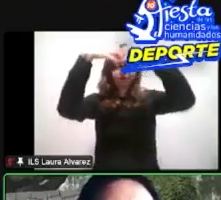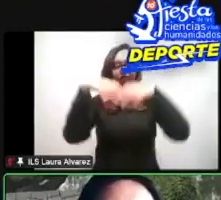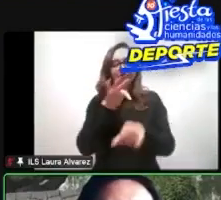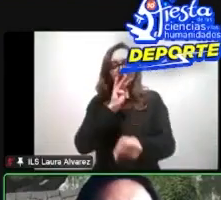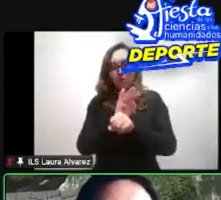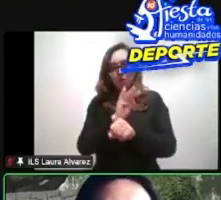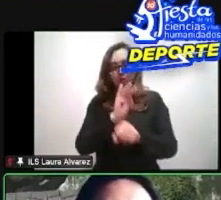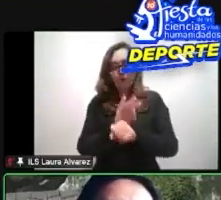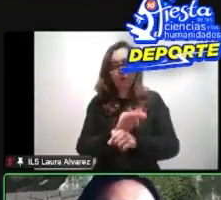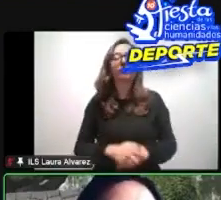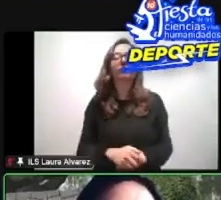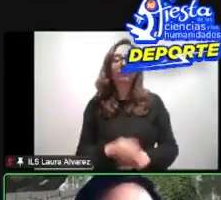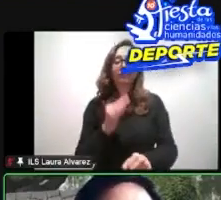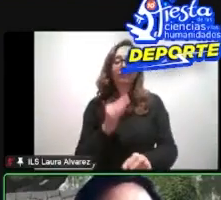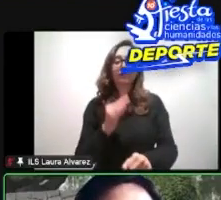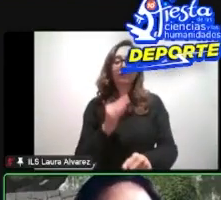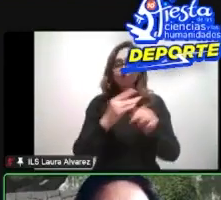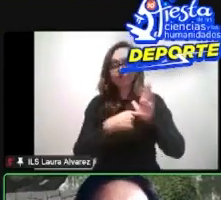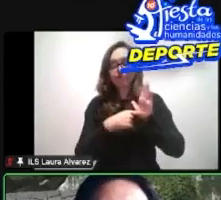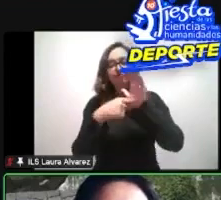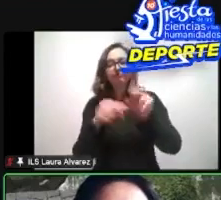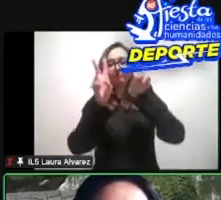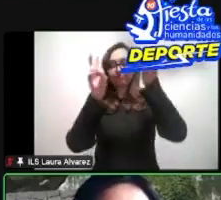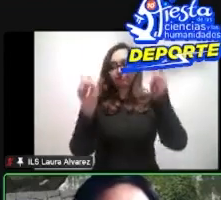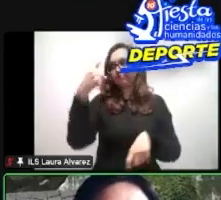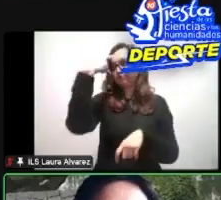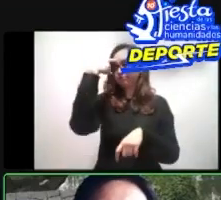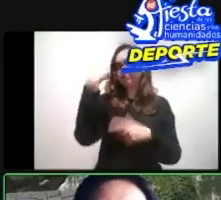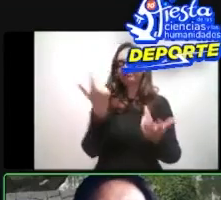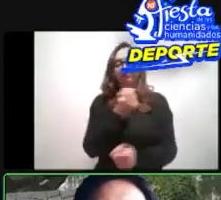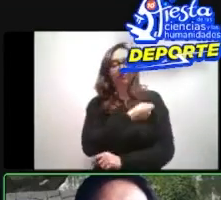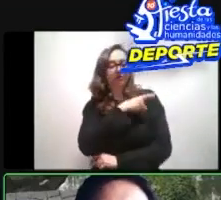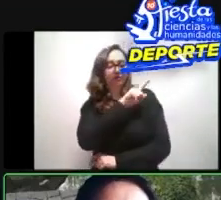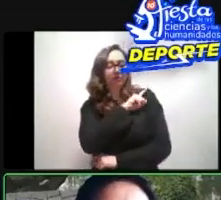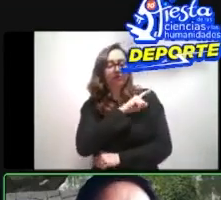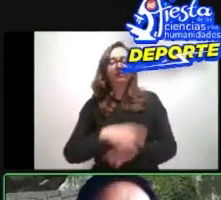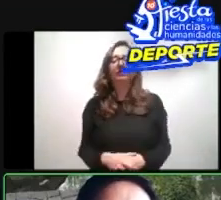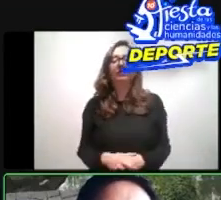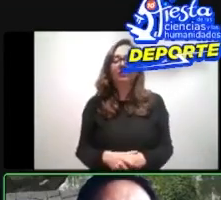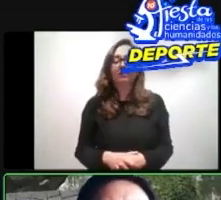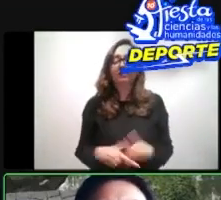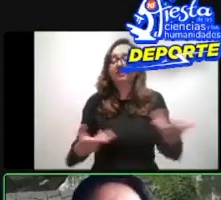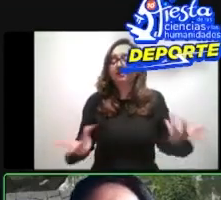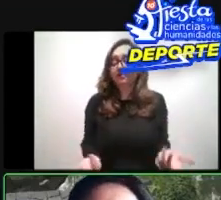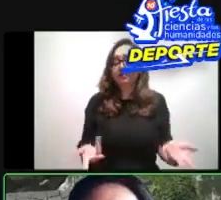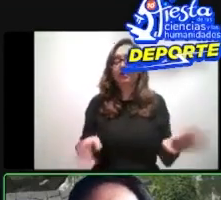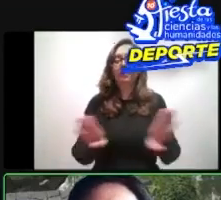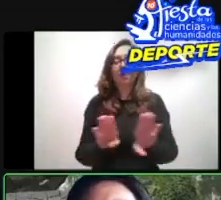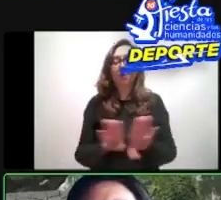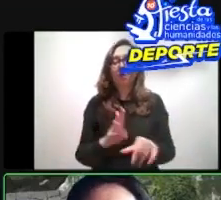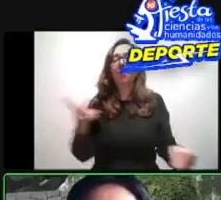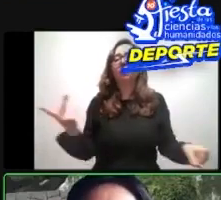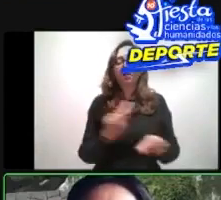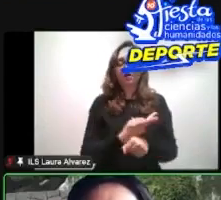a centrar un poco más en la función cerebral y en la salud mental. Dentro de esto, entonces, ¿qué ocurre en nuestro cerebro